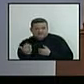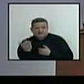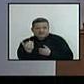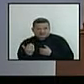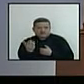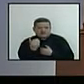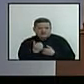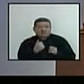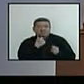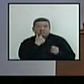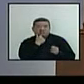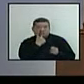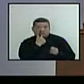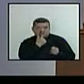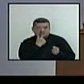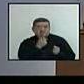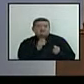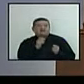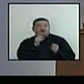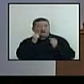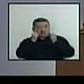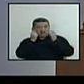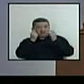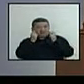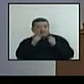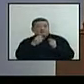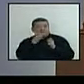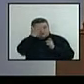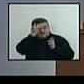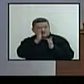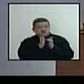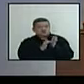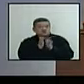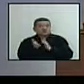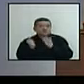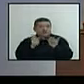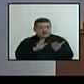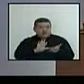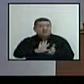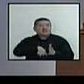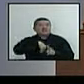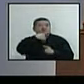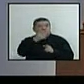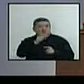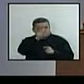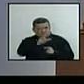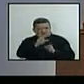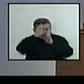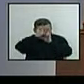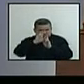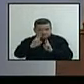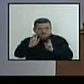Esto lo decía dando a entender la muerte de que iba a morir.